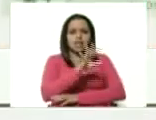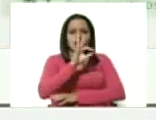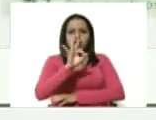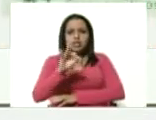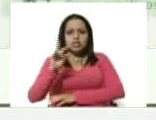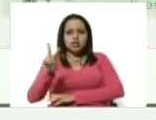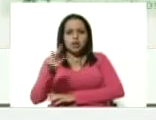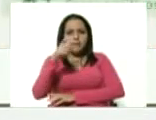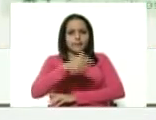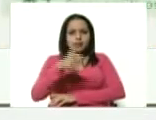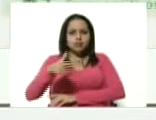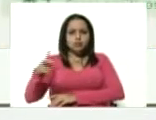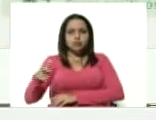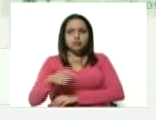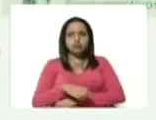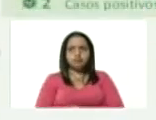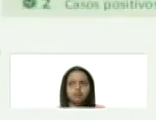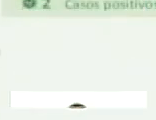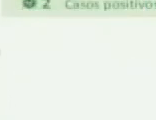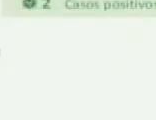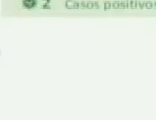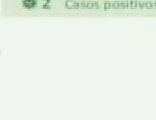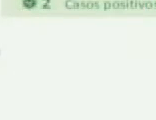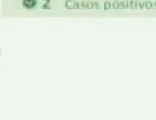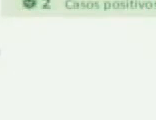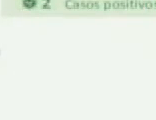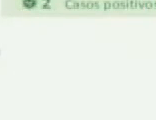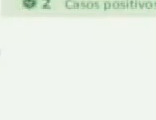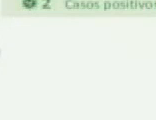63.532 connacionales. Ahí están,